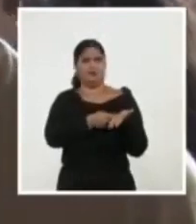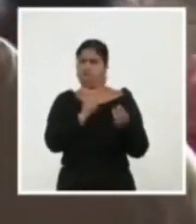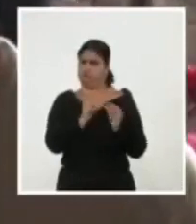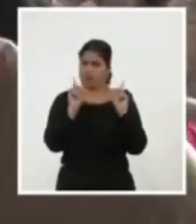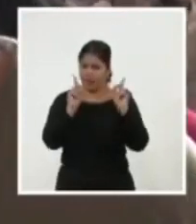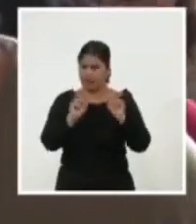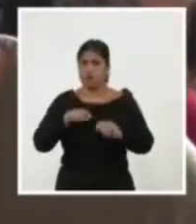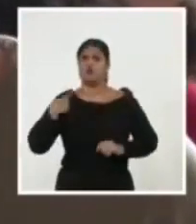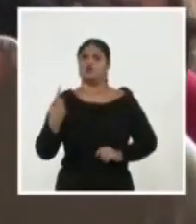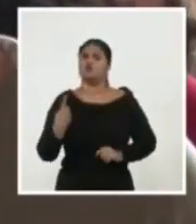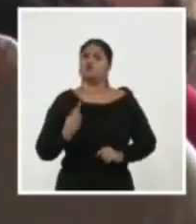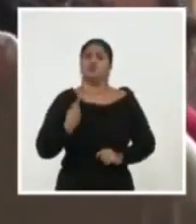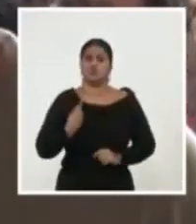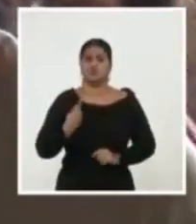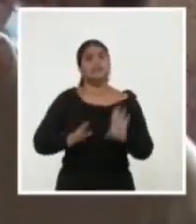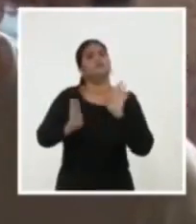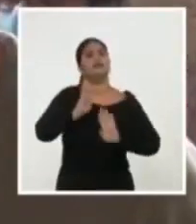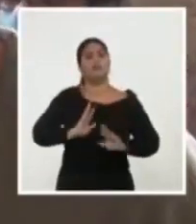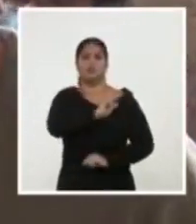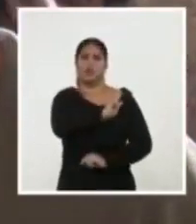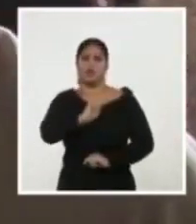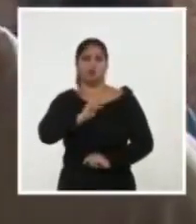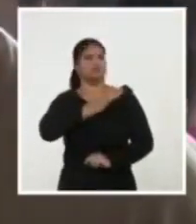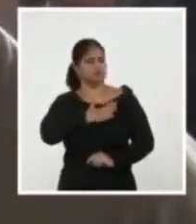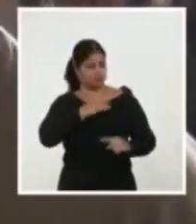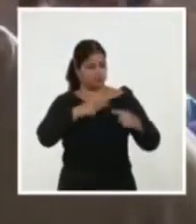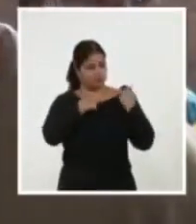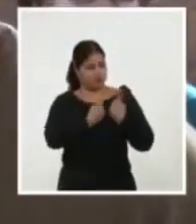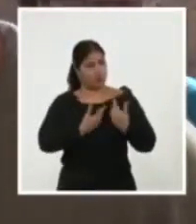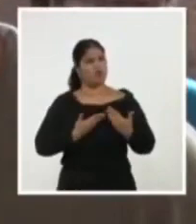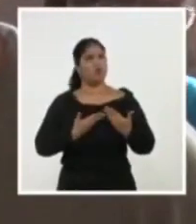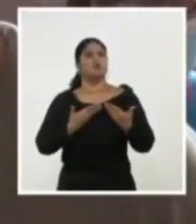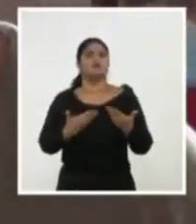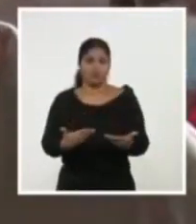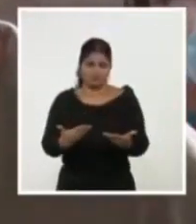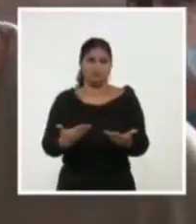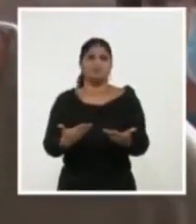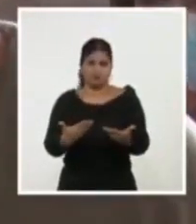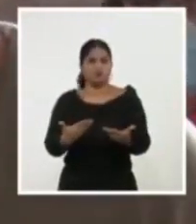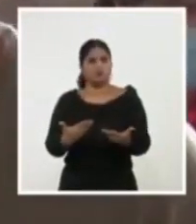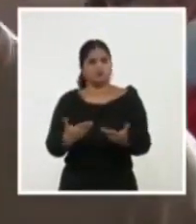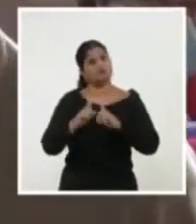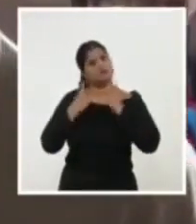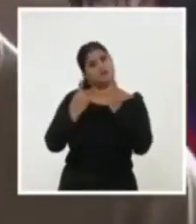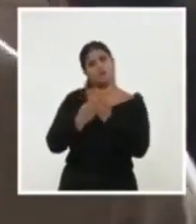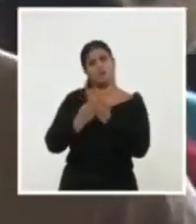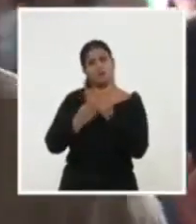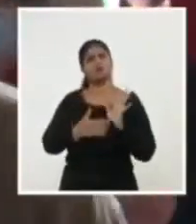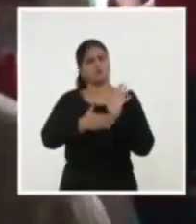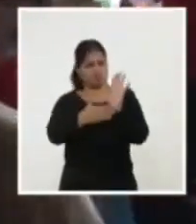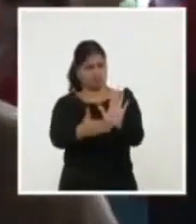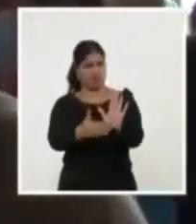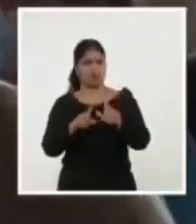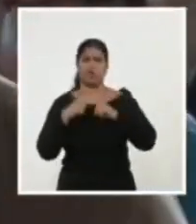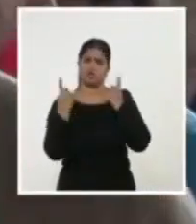lo que sí vemos en muchos lugares, incluso a veces hasta en nosotros mismos, y esa falta de motor propio que a veces tenemos, ¿no? Bueno, nosotros estamos mostrando que